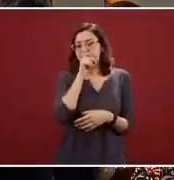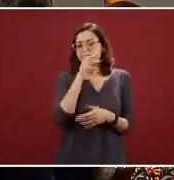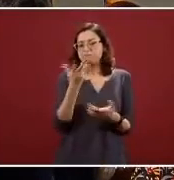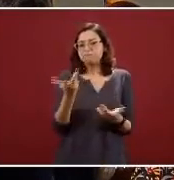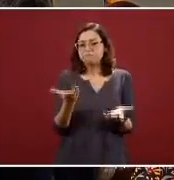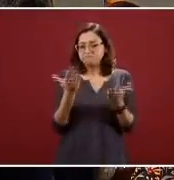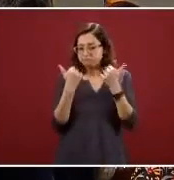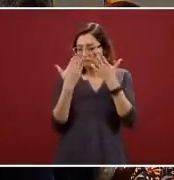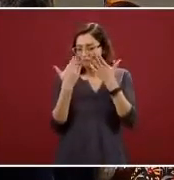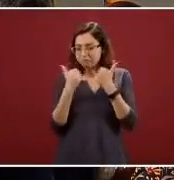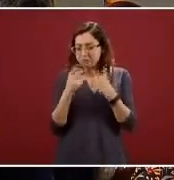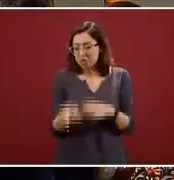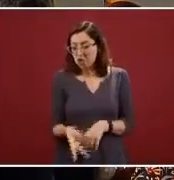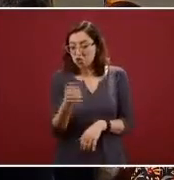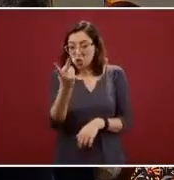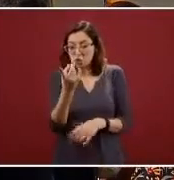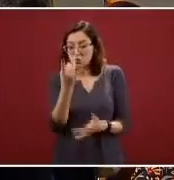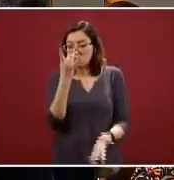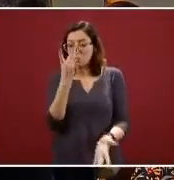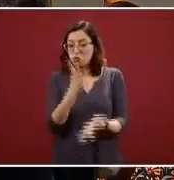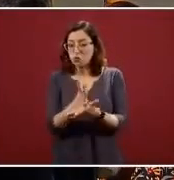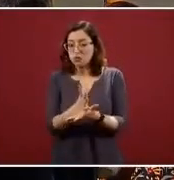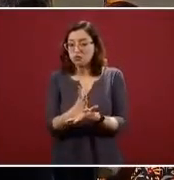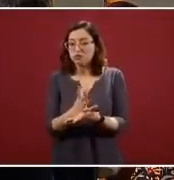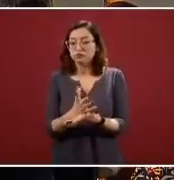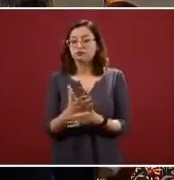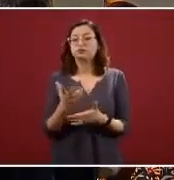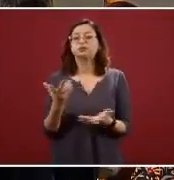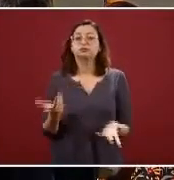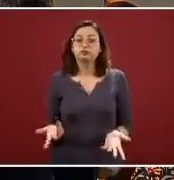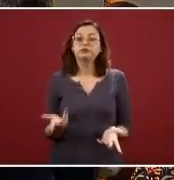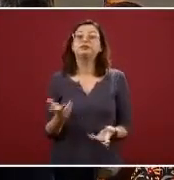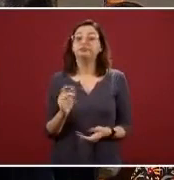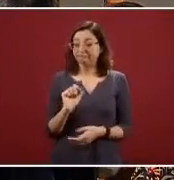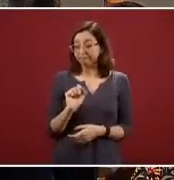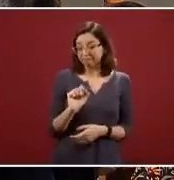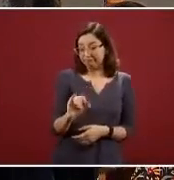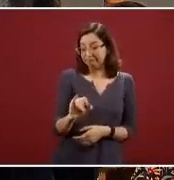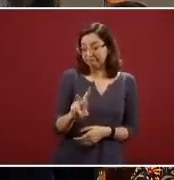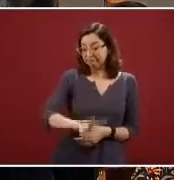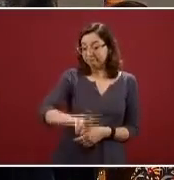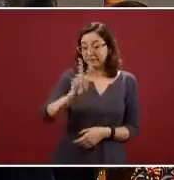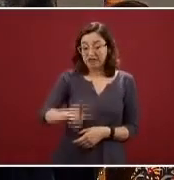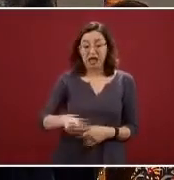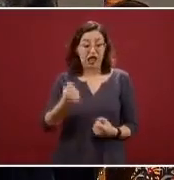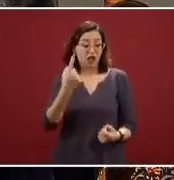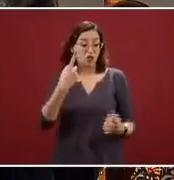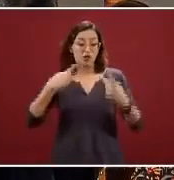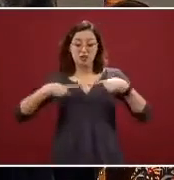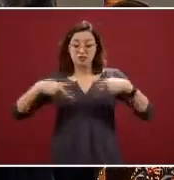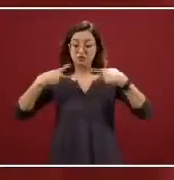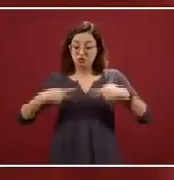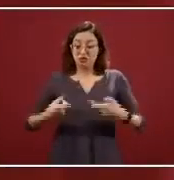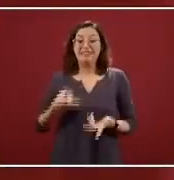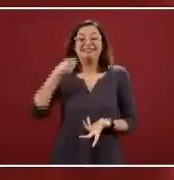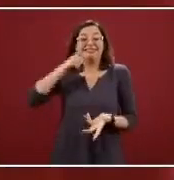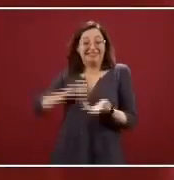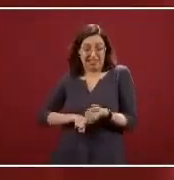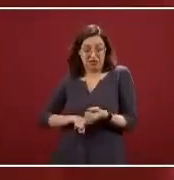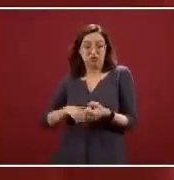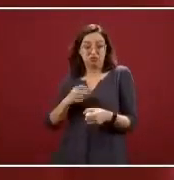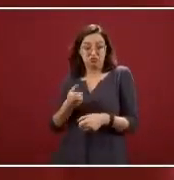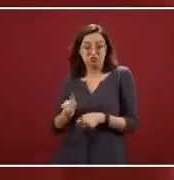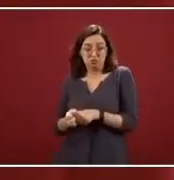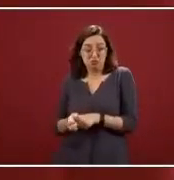y lo dijimos, hay portadores que precisamente su característica de portador es que no llegan a